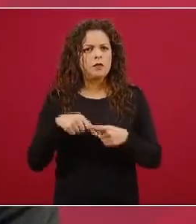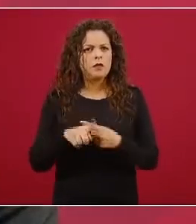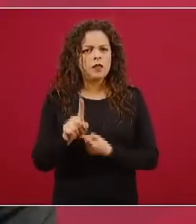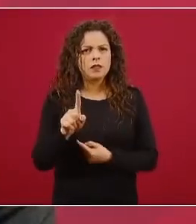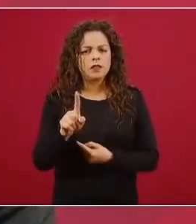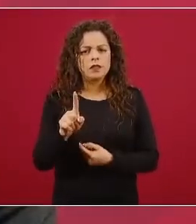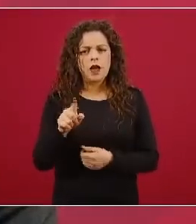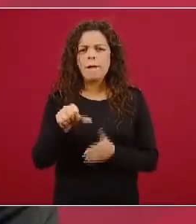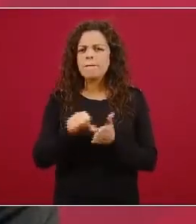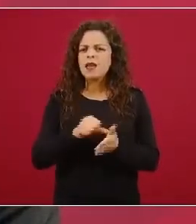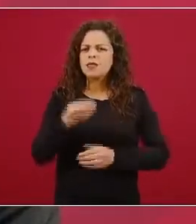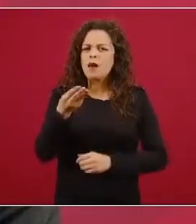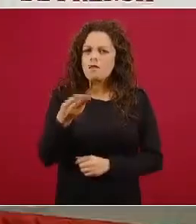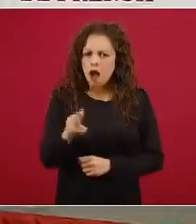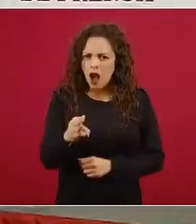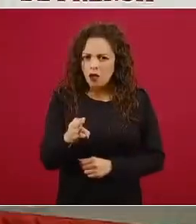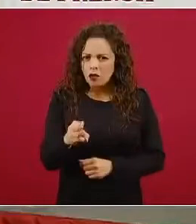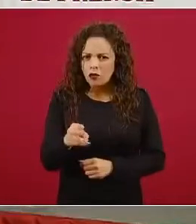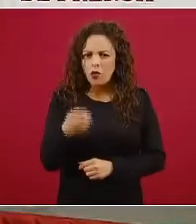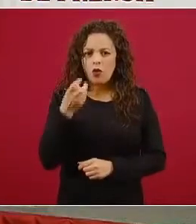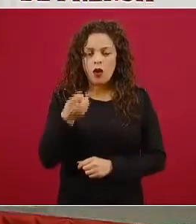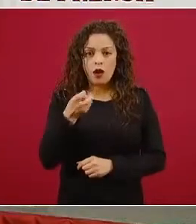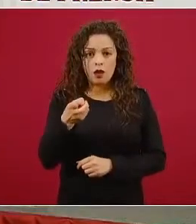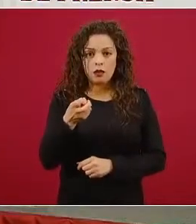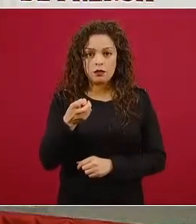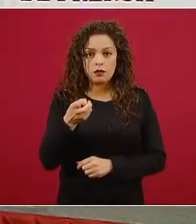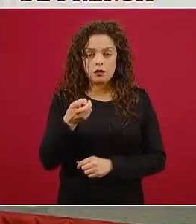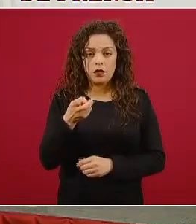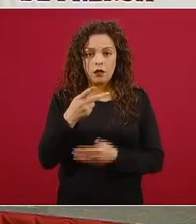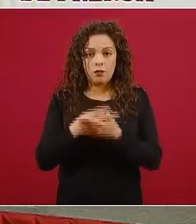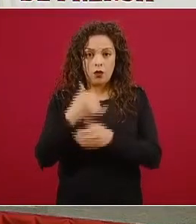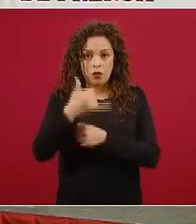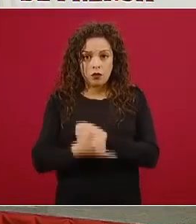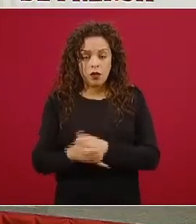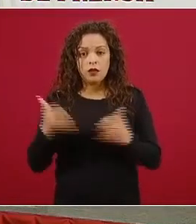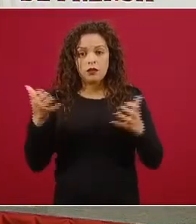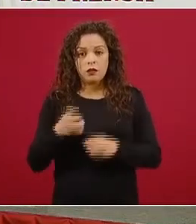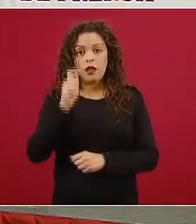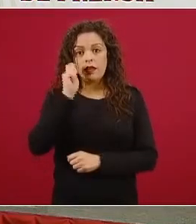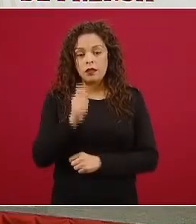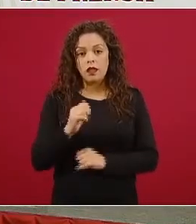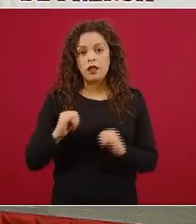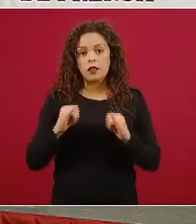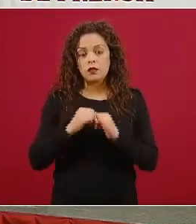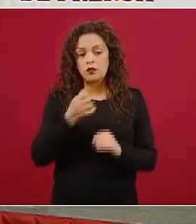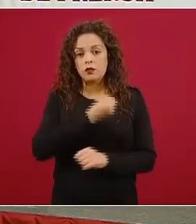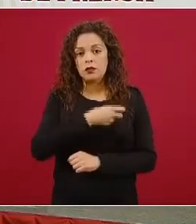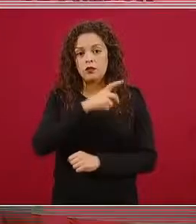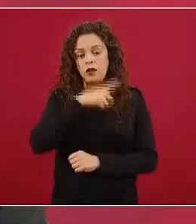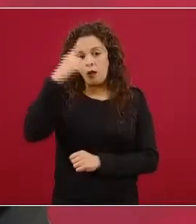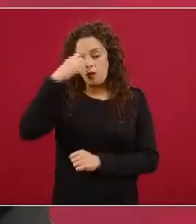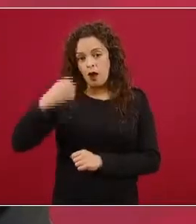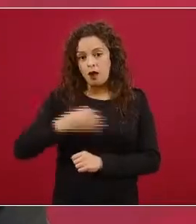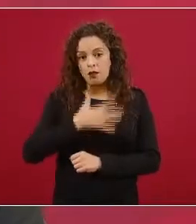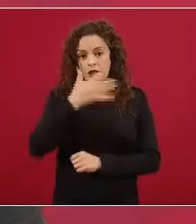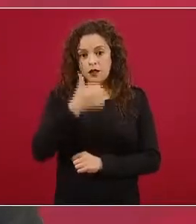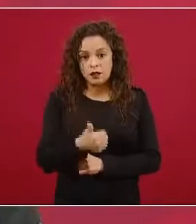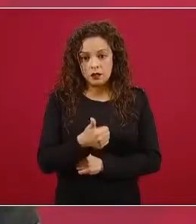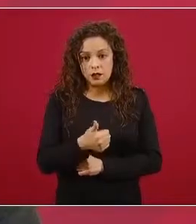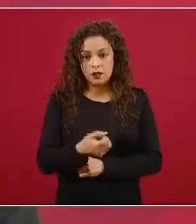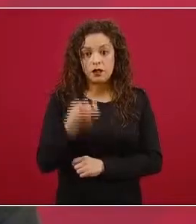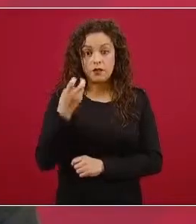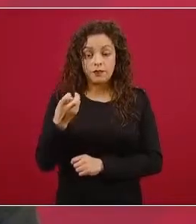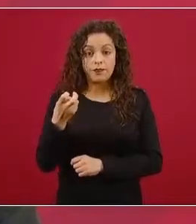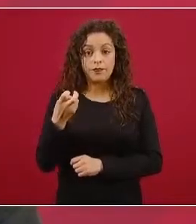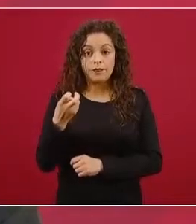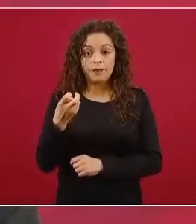Empezamos en mayo. Este es un proyecto que está conduciendo el Instituto de Salud para el Bienestar y es una de las razones de